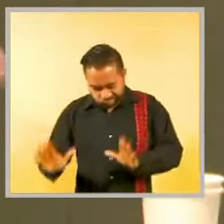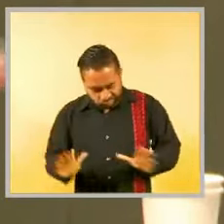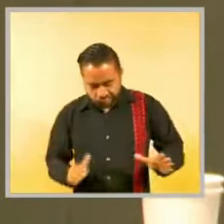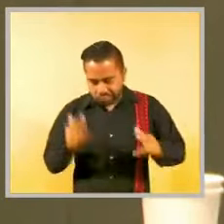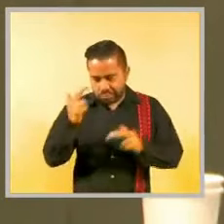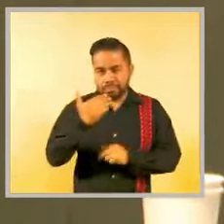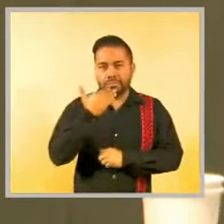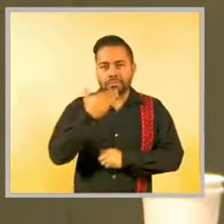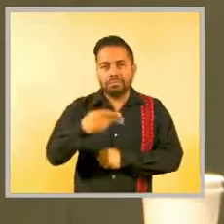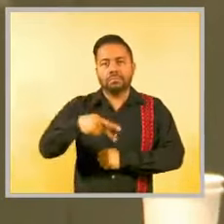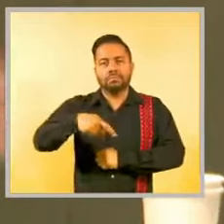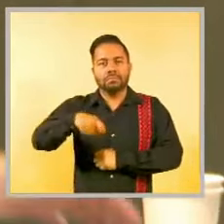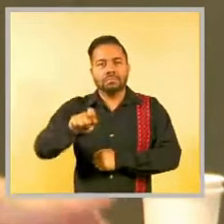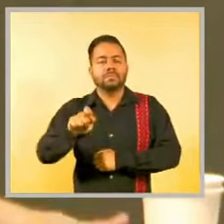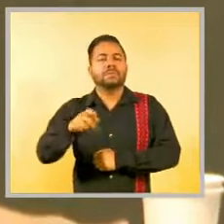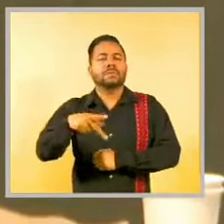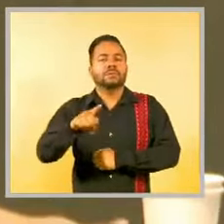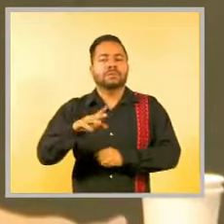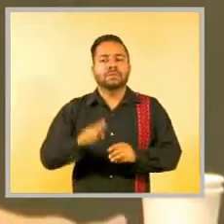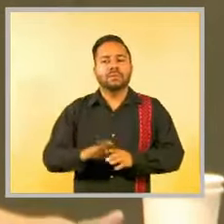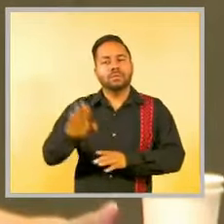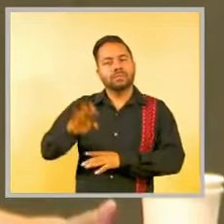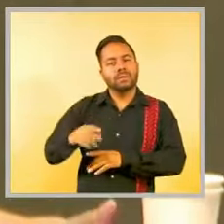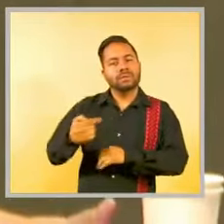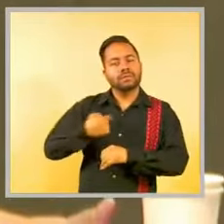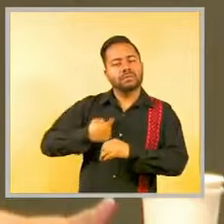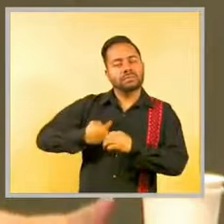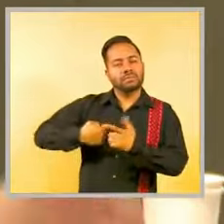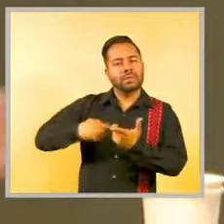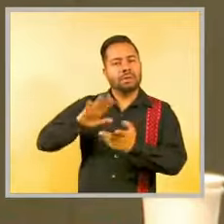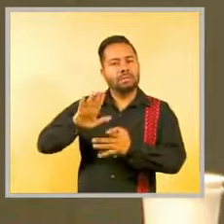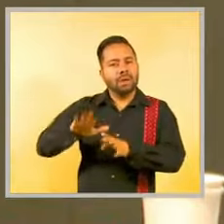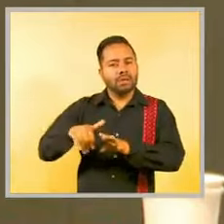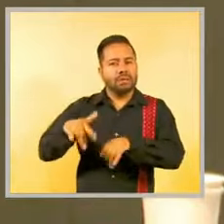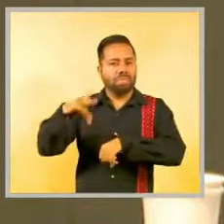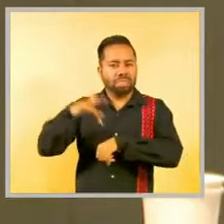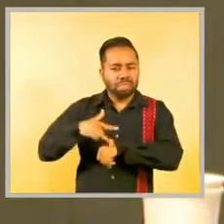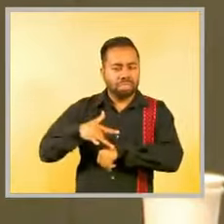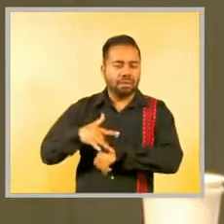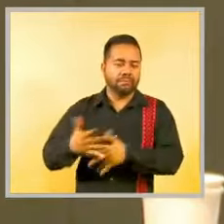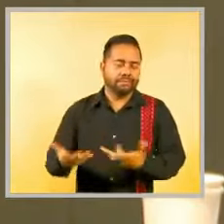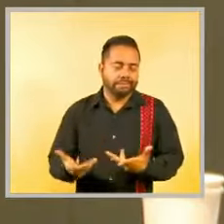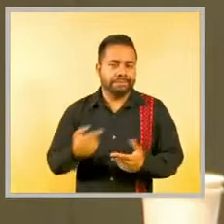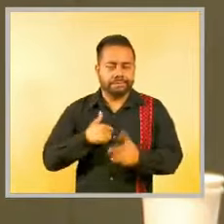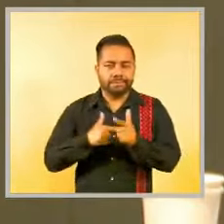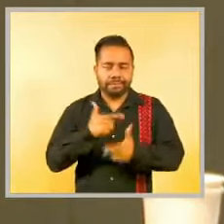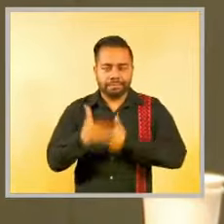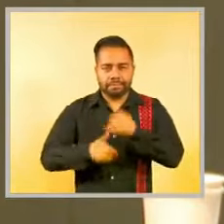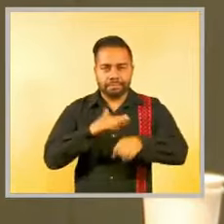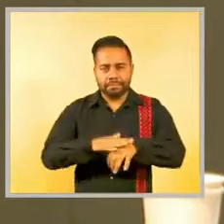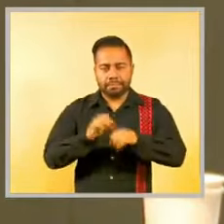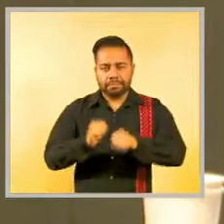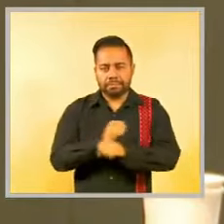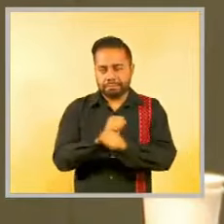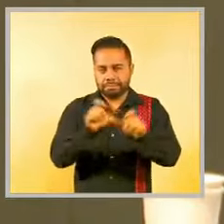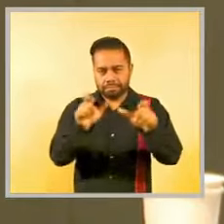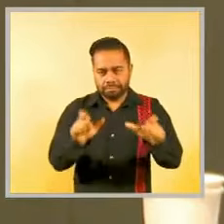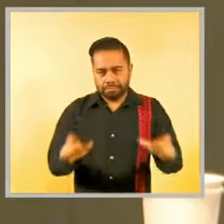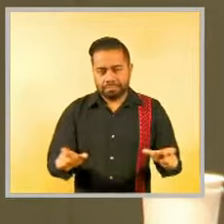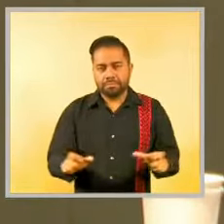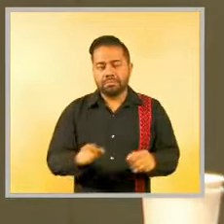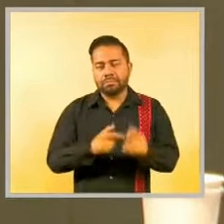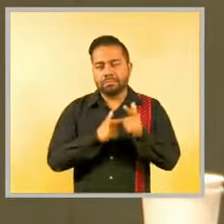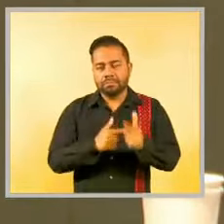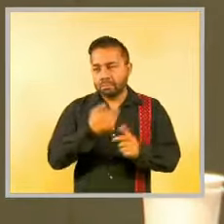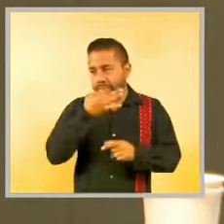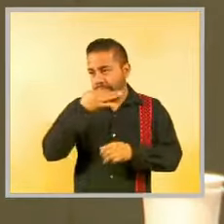efectividad pero evidentemente se interpretó como una violación a sus derechos humanos Pero bueno seguimos en la ruta de fortalecer las medidas de seguridad y